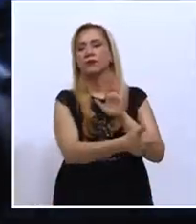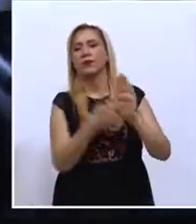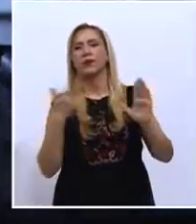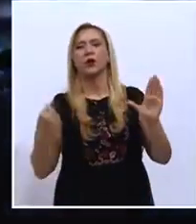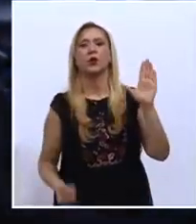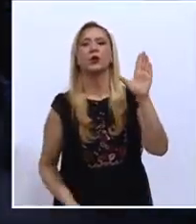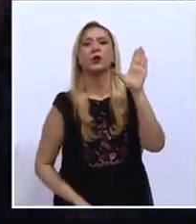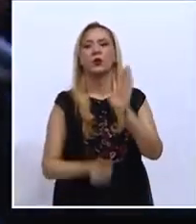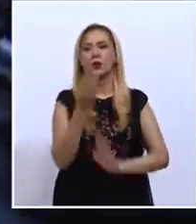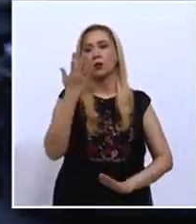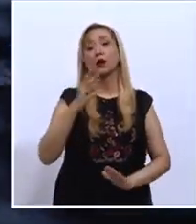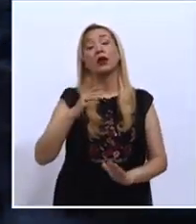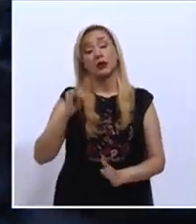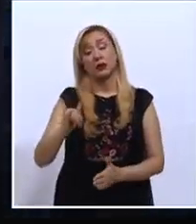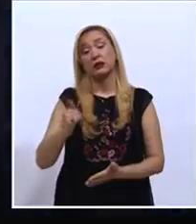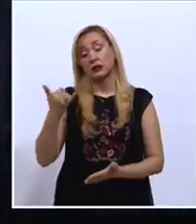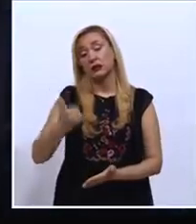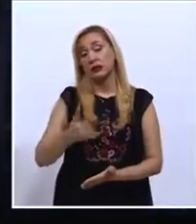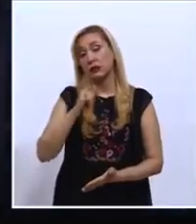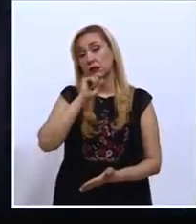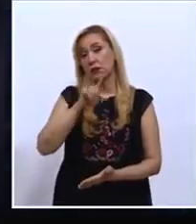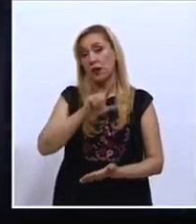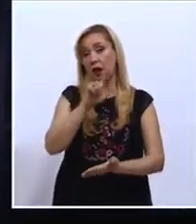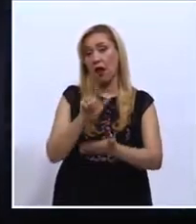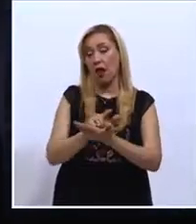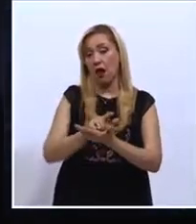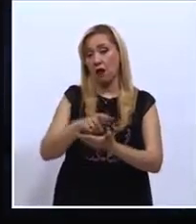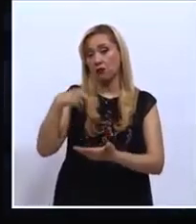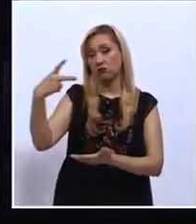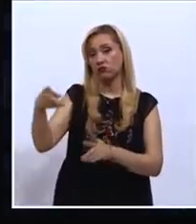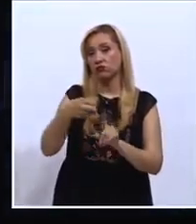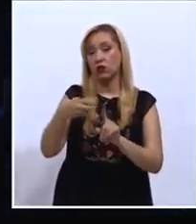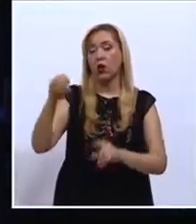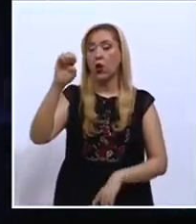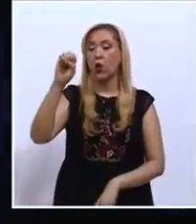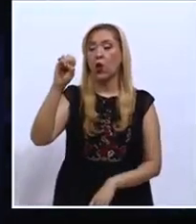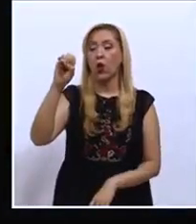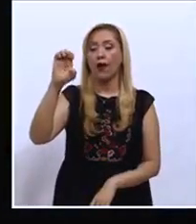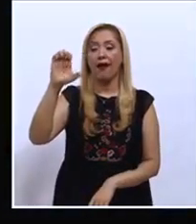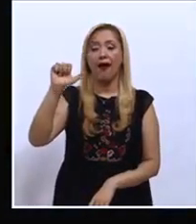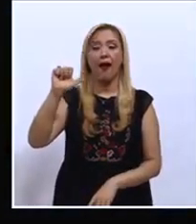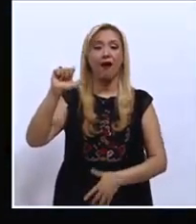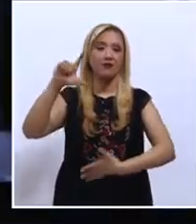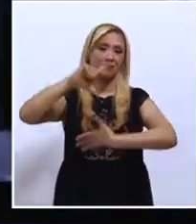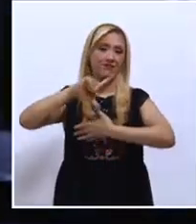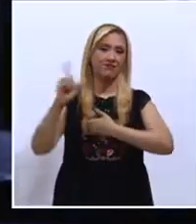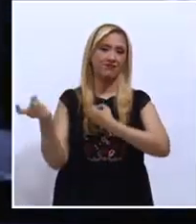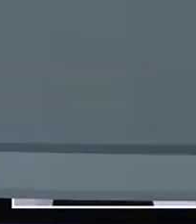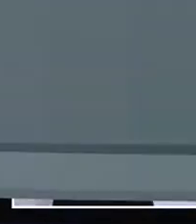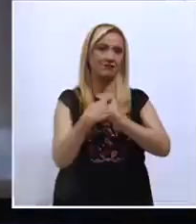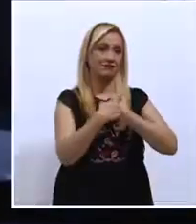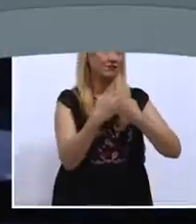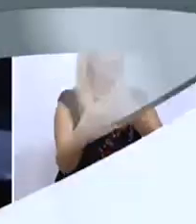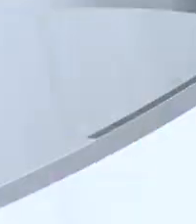cuenta el marco regulatorio e institucional de la Organización de Estados Americanos.